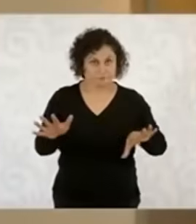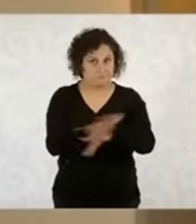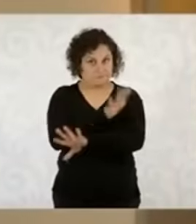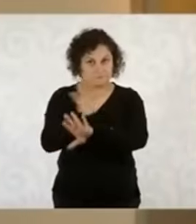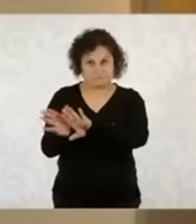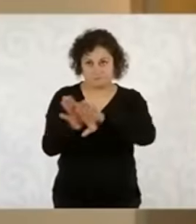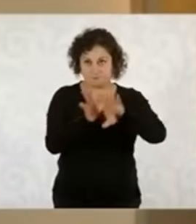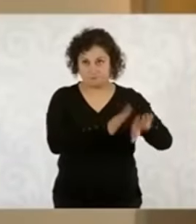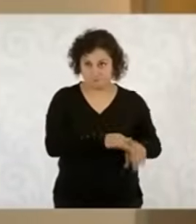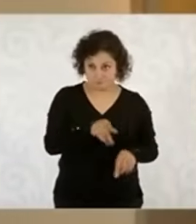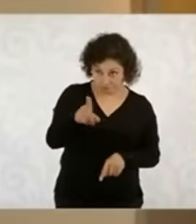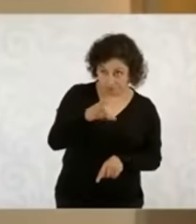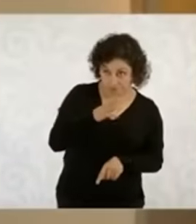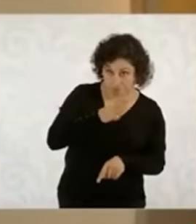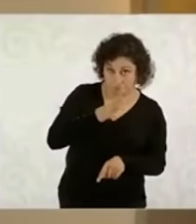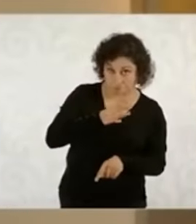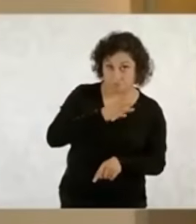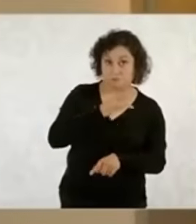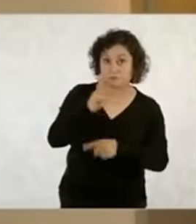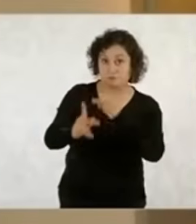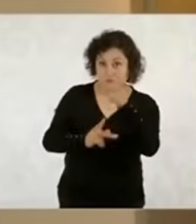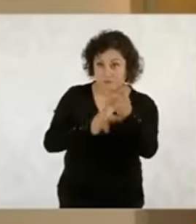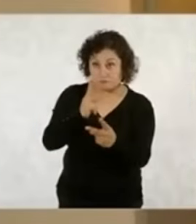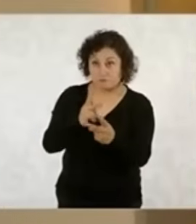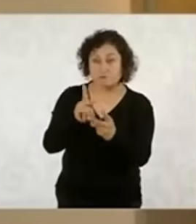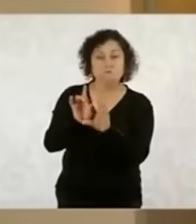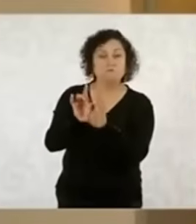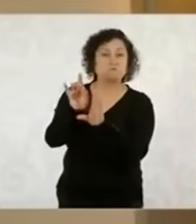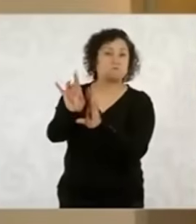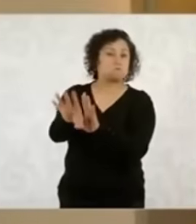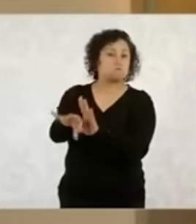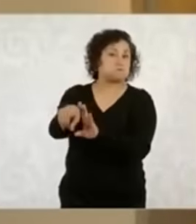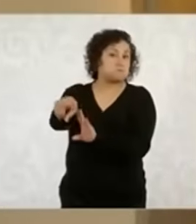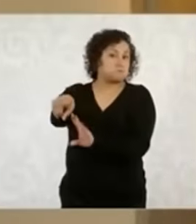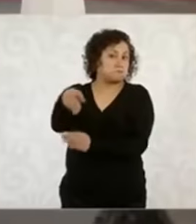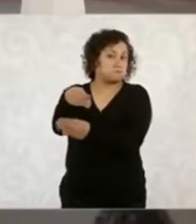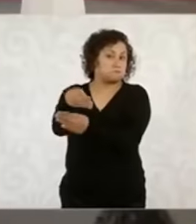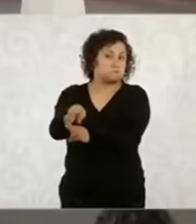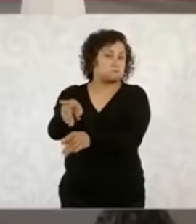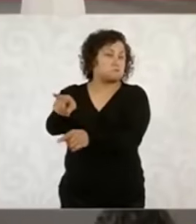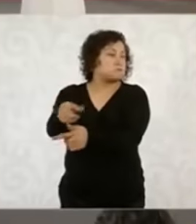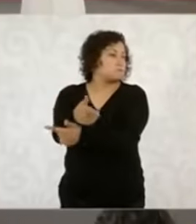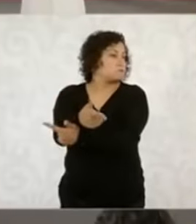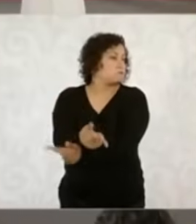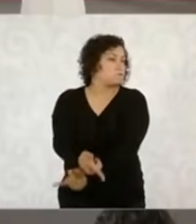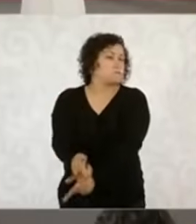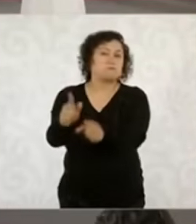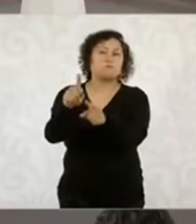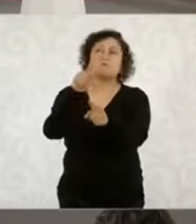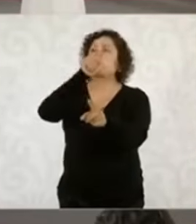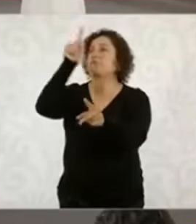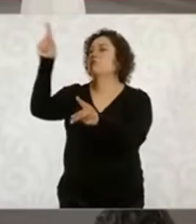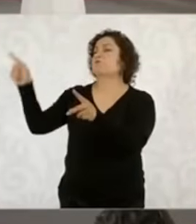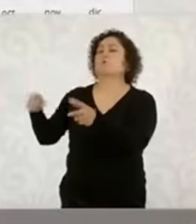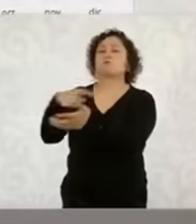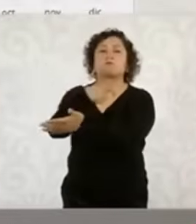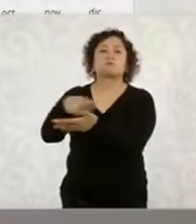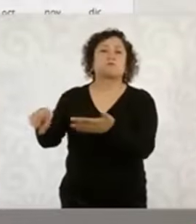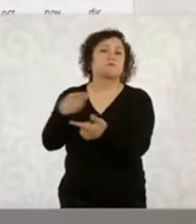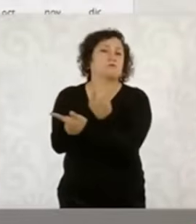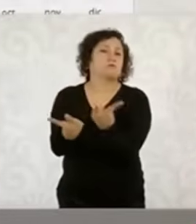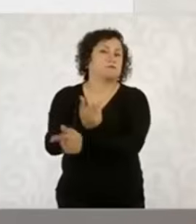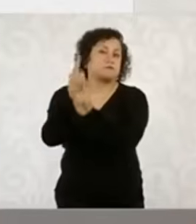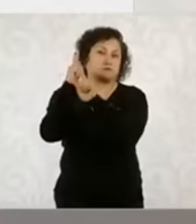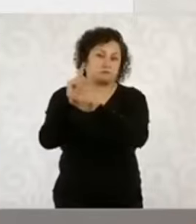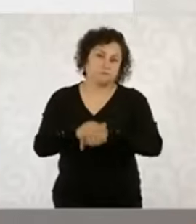este crédito se le deposita directamente a su cuenta de cheques y él puede comprar donde se le pegue la gana. La que sigue, por favor.